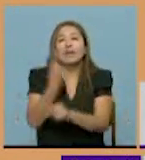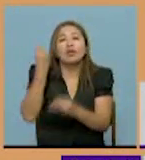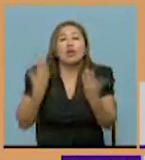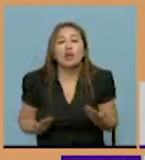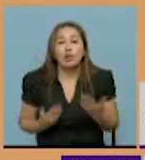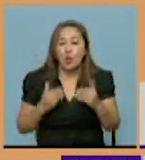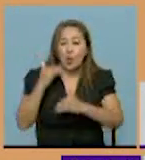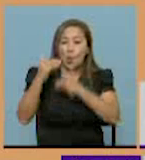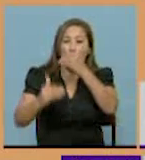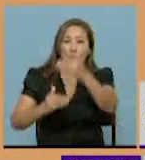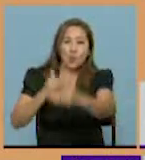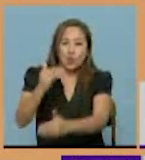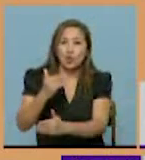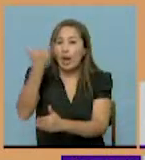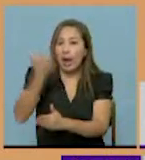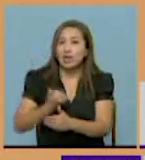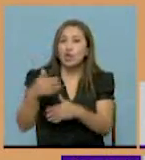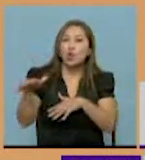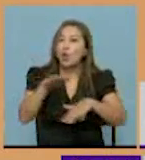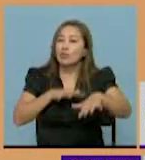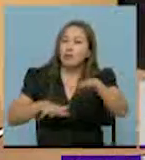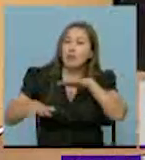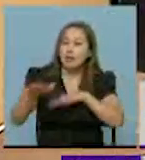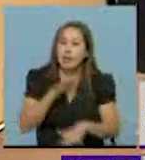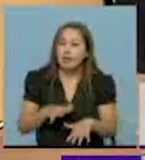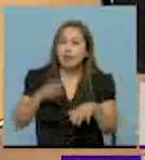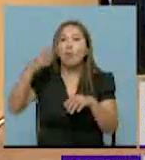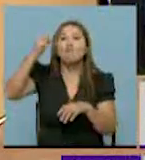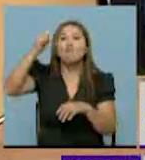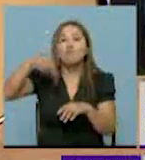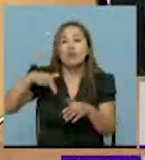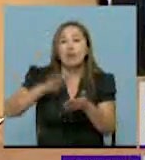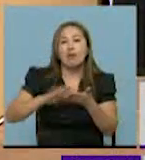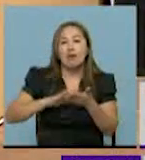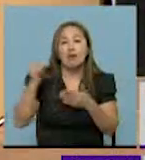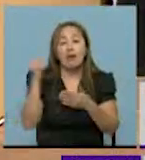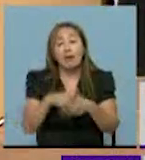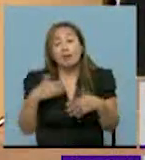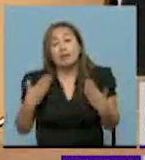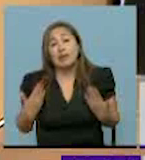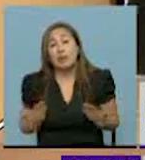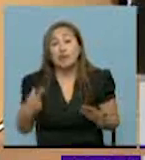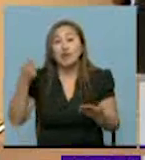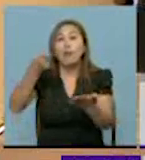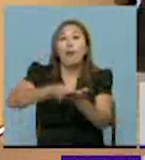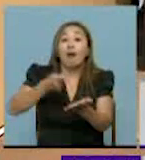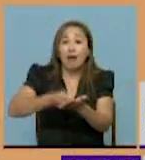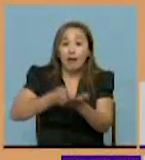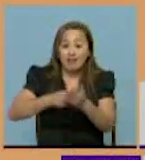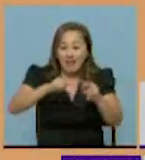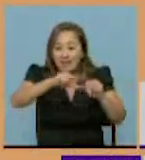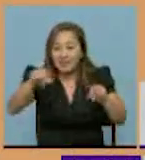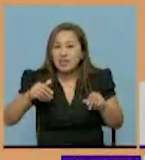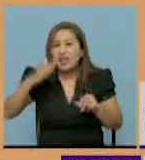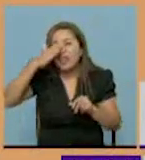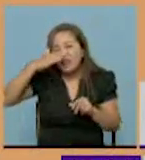un proceso de, hay un plan de regularización, por el cual se establece, digamos, el cobro de lotes. Pero bueno, eso